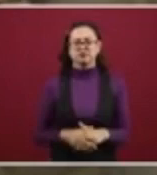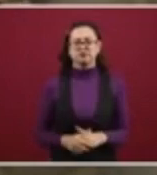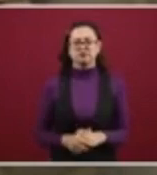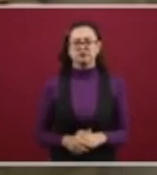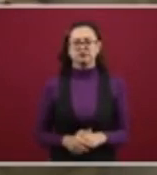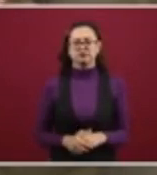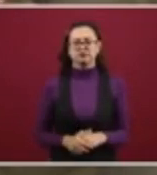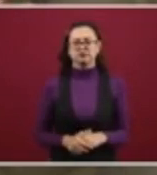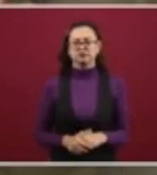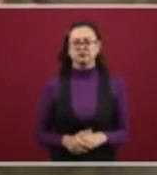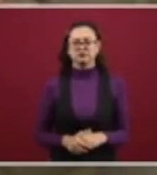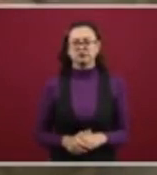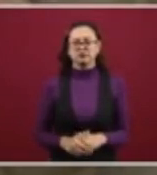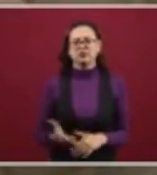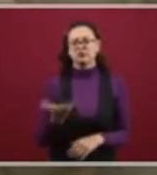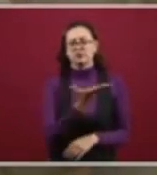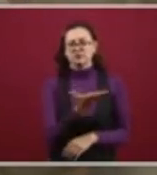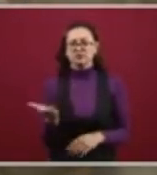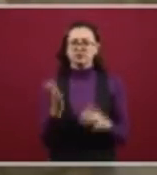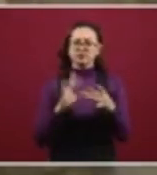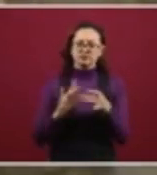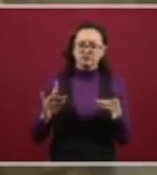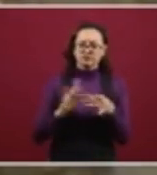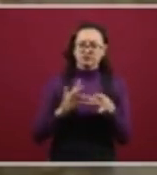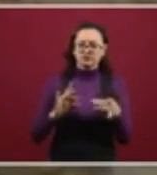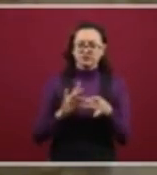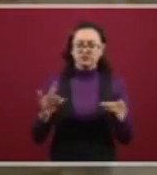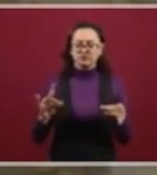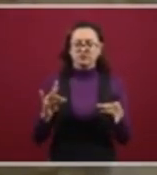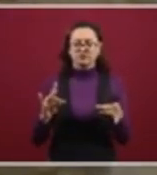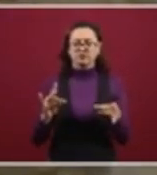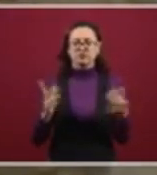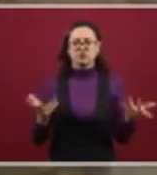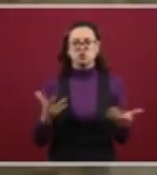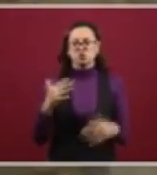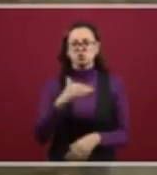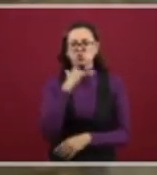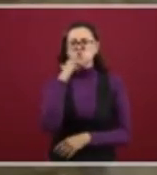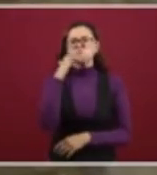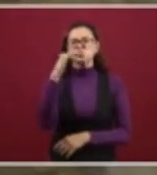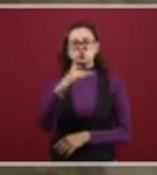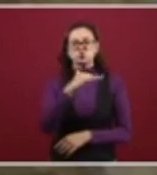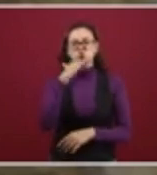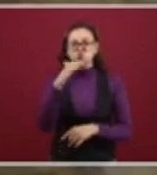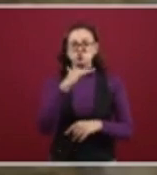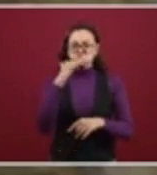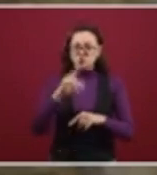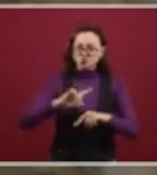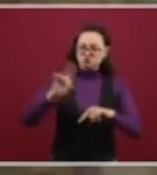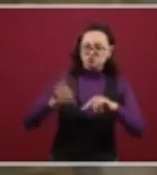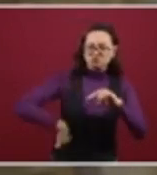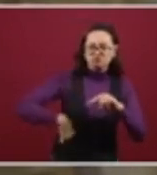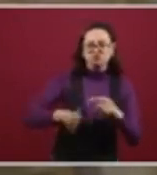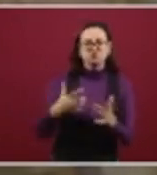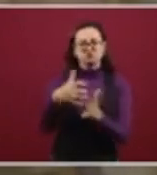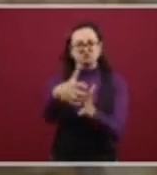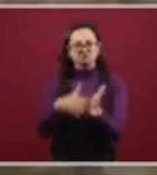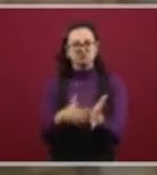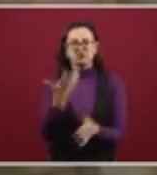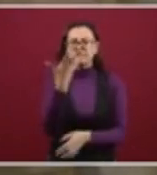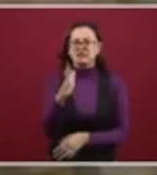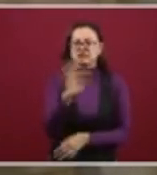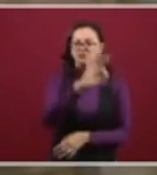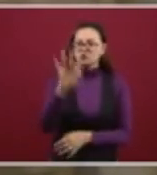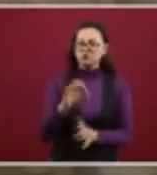Usted expone y adelanta que erradicar la corrupción permitirá ahorrar hasta un 10% del